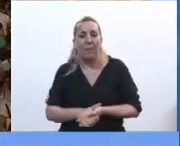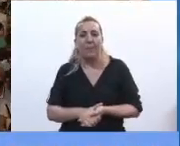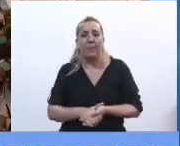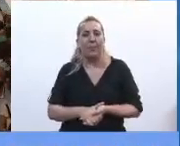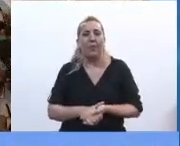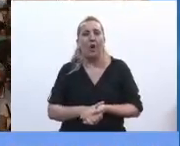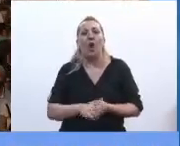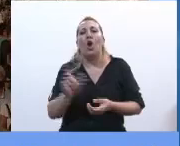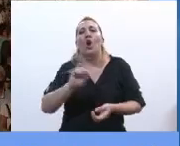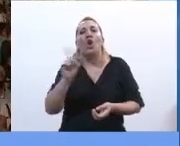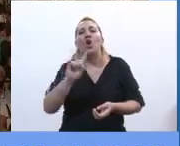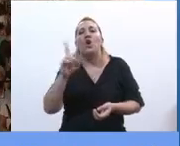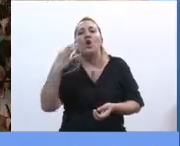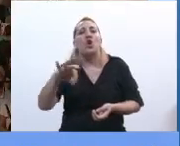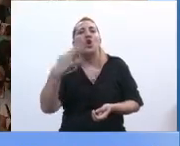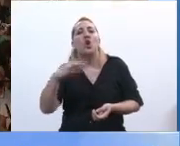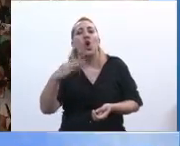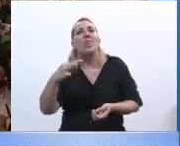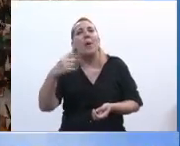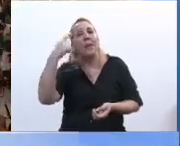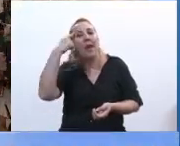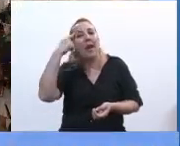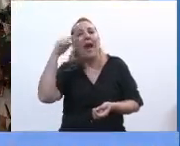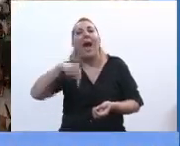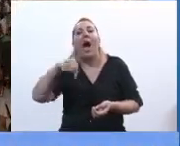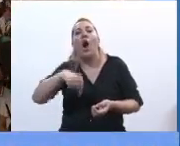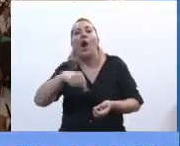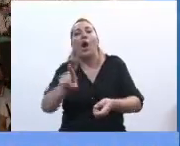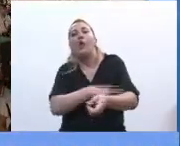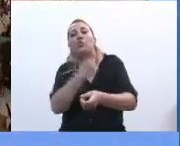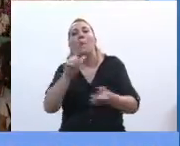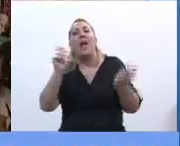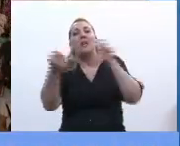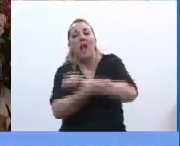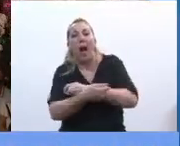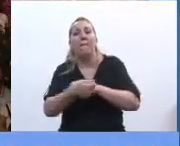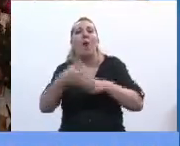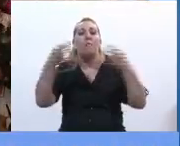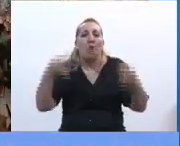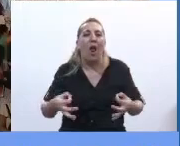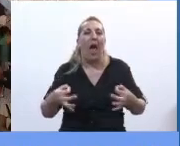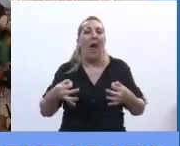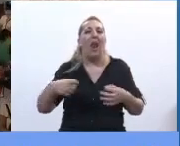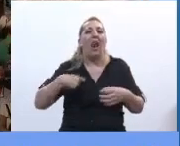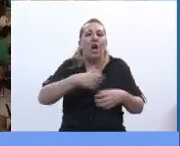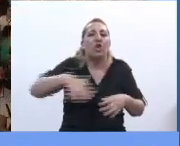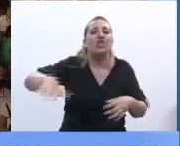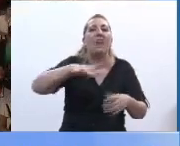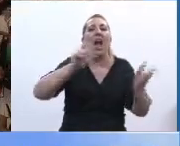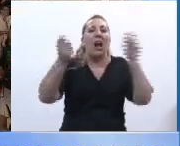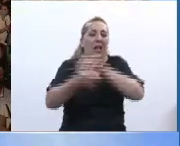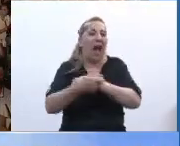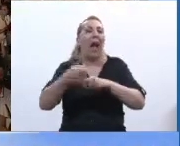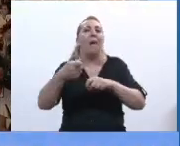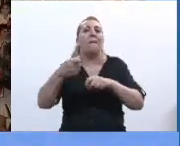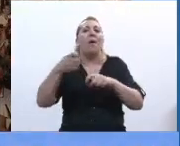y no hay que tomar los cambios de las costumbres y de las morales y de la sociedad a partir